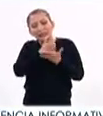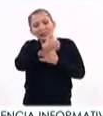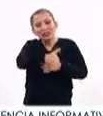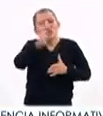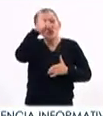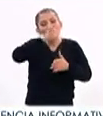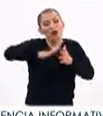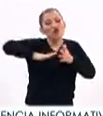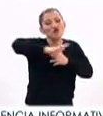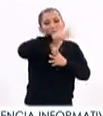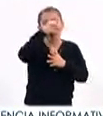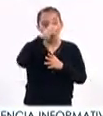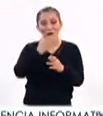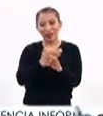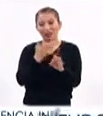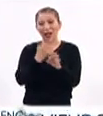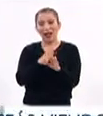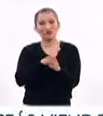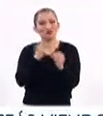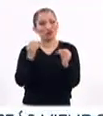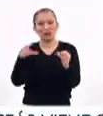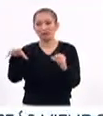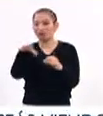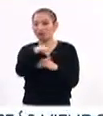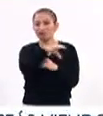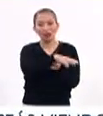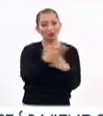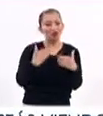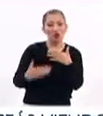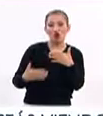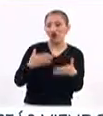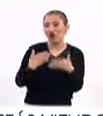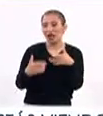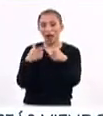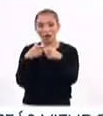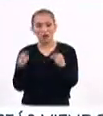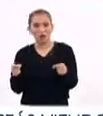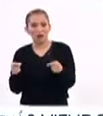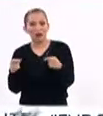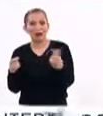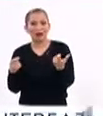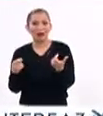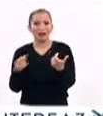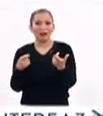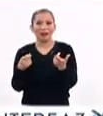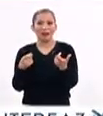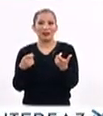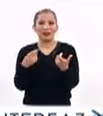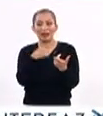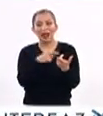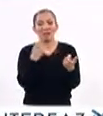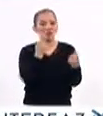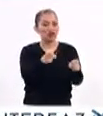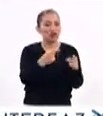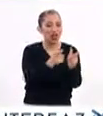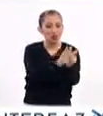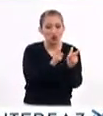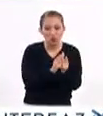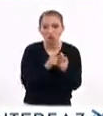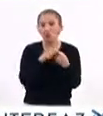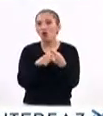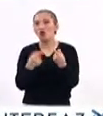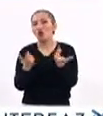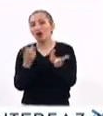cultura japonesa en México? Porque ahorita pues hay muchas cosas que están de moda de Japón, ¿no? Desde las bandas de música,